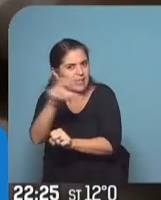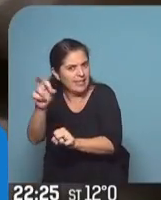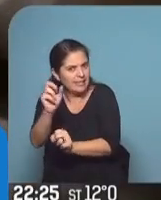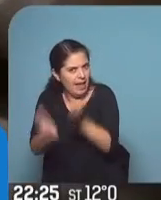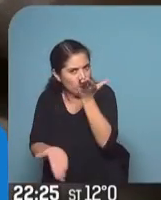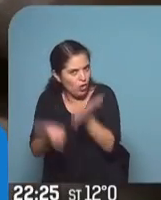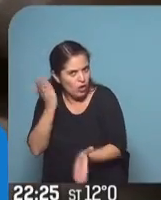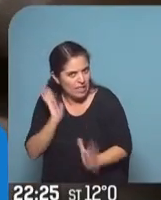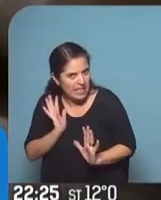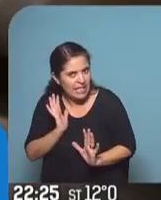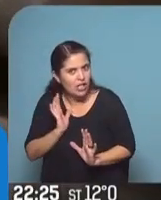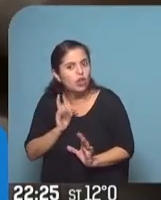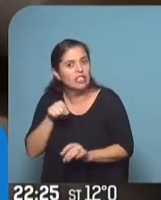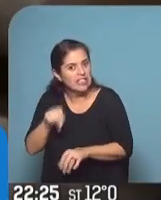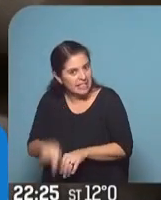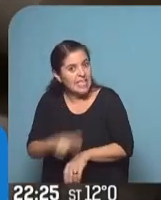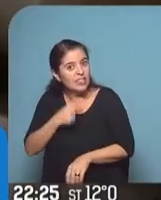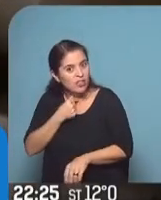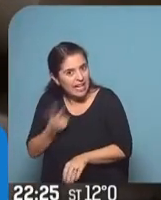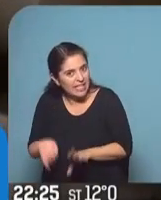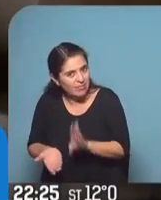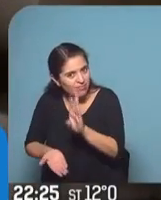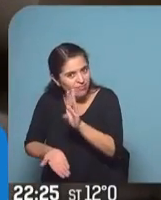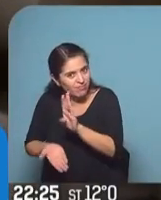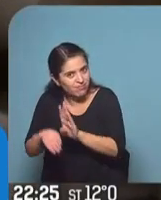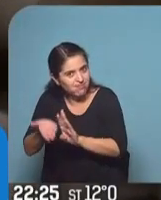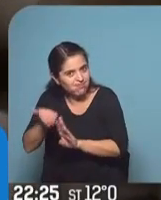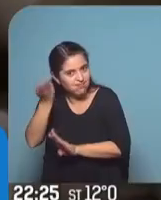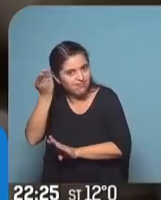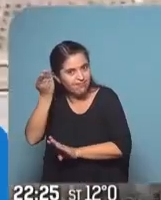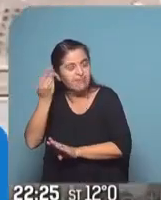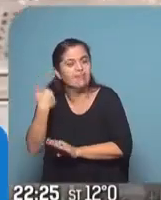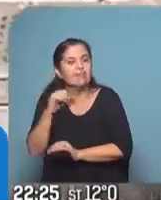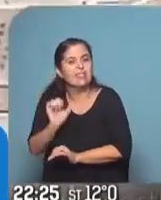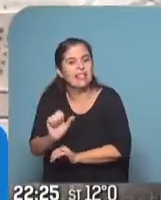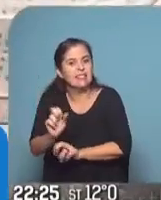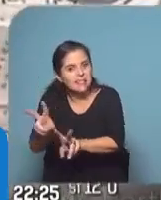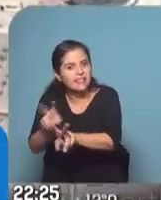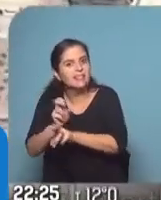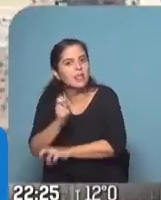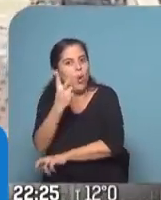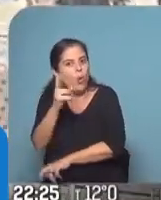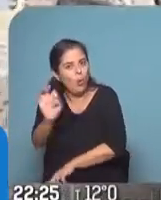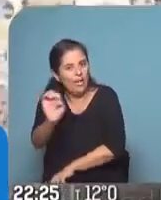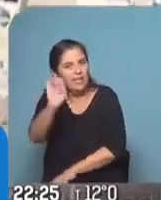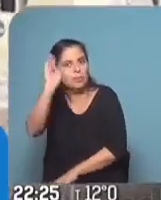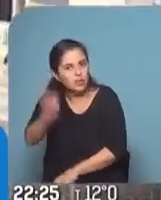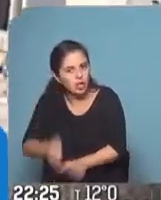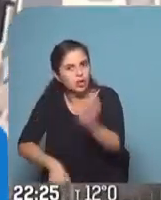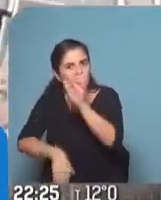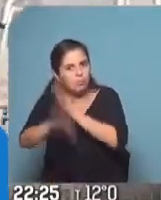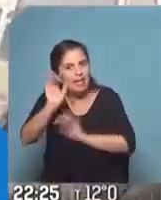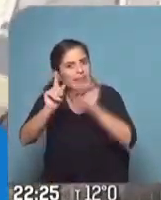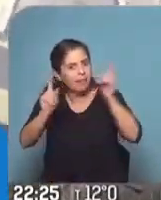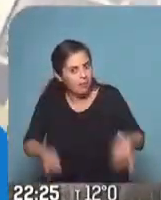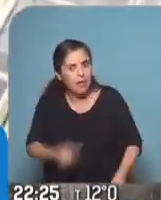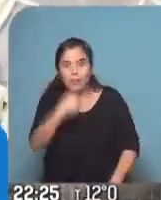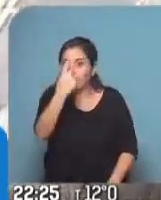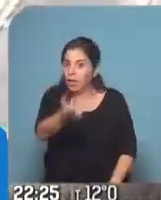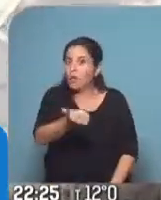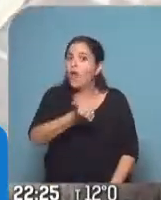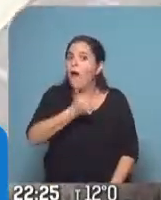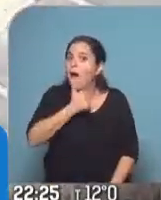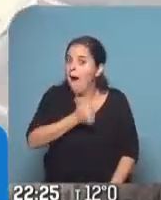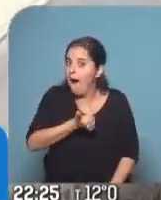3,67%, llevando el enriquecimiento hasta un 20%. También amenazan con reactivar su planta de agua pesada de